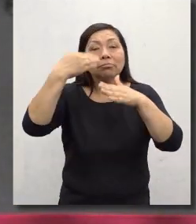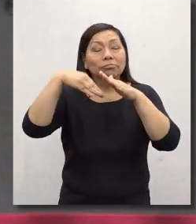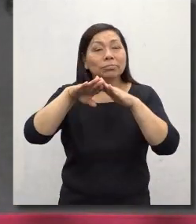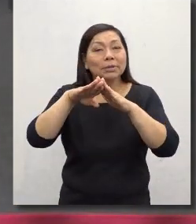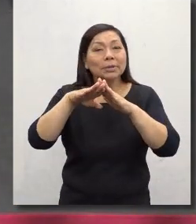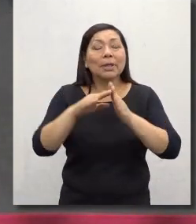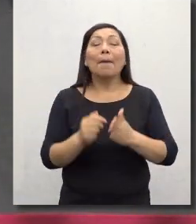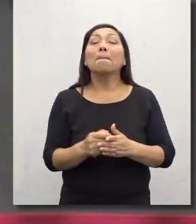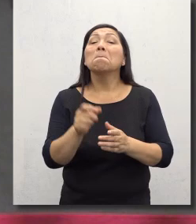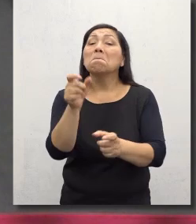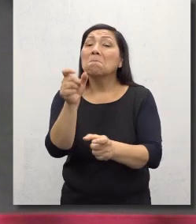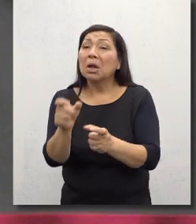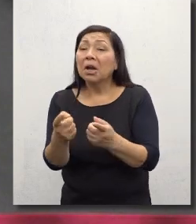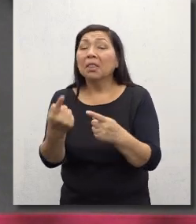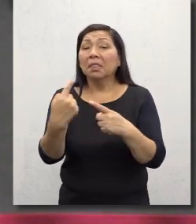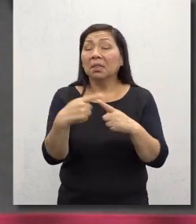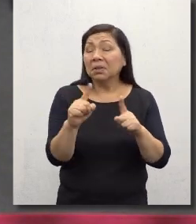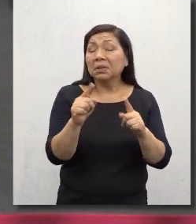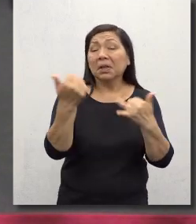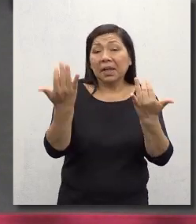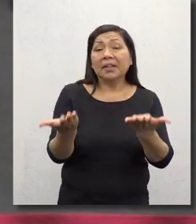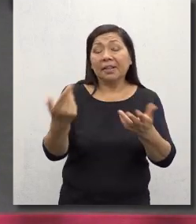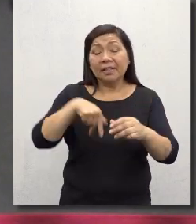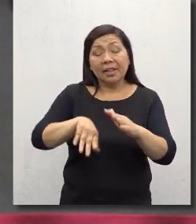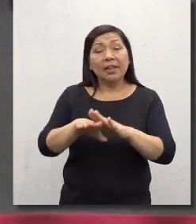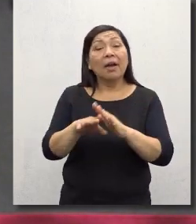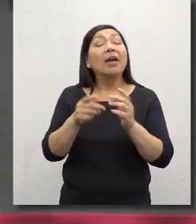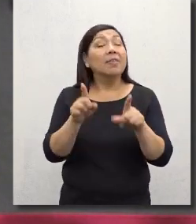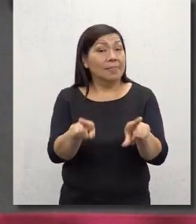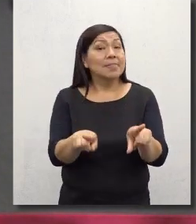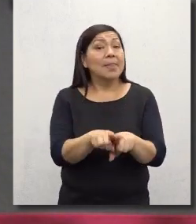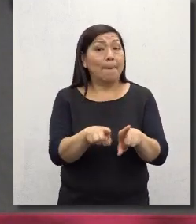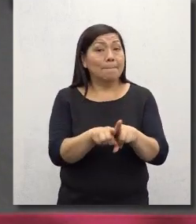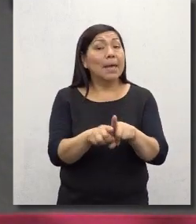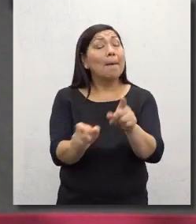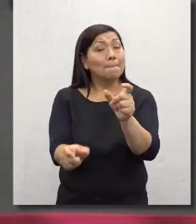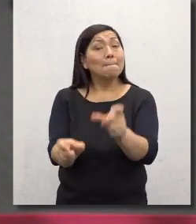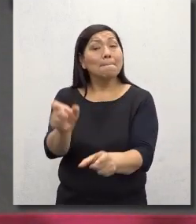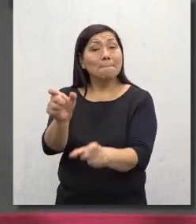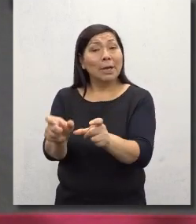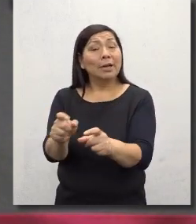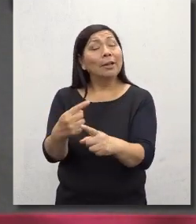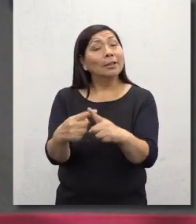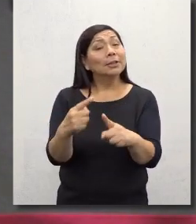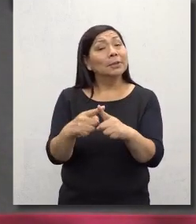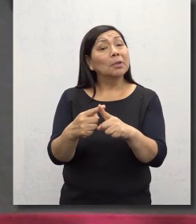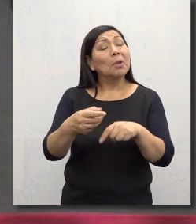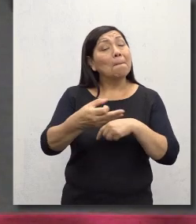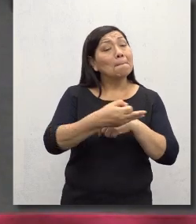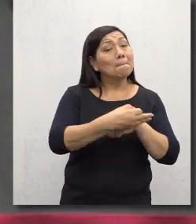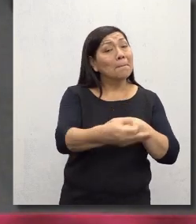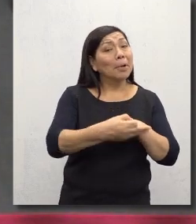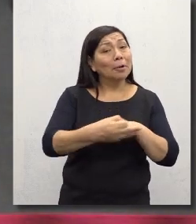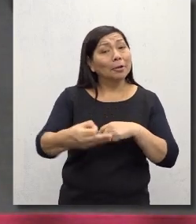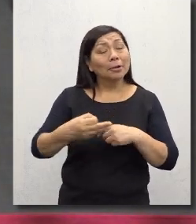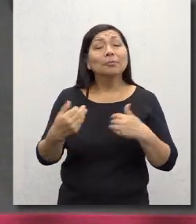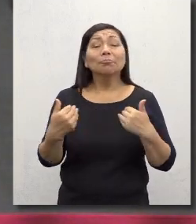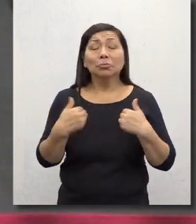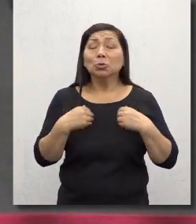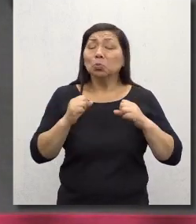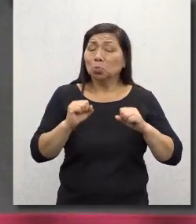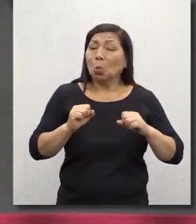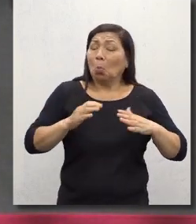acceso de los litigantes al Tribunal Constitucional. Informó que los ciudadanos de las diferentes regiones del país tendrán